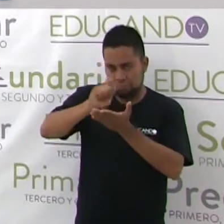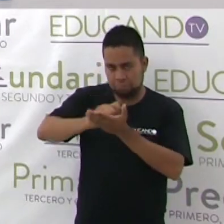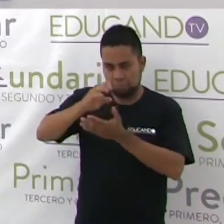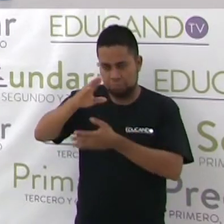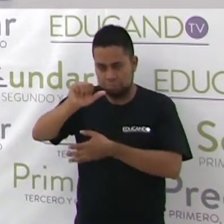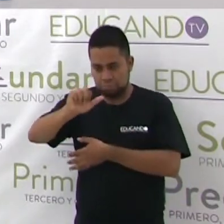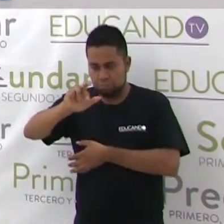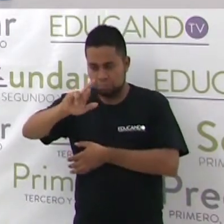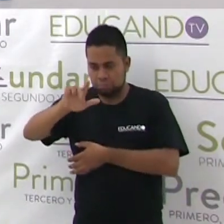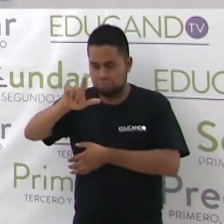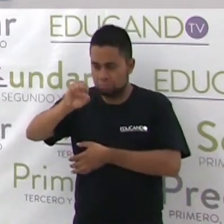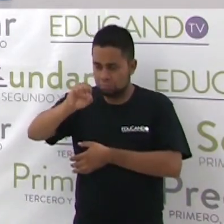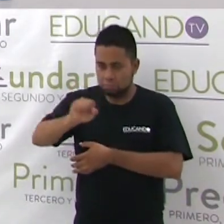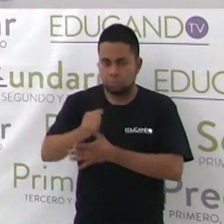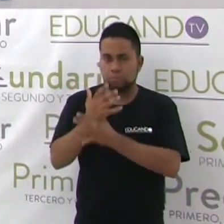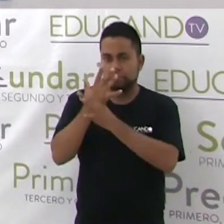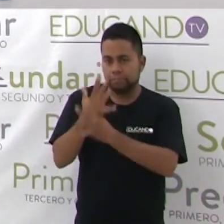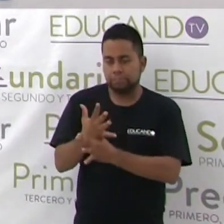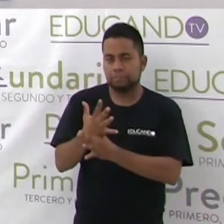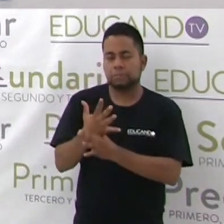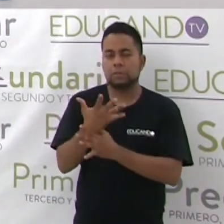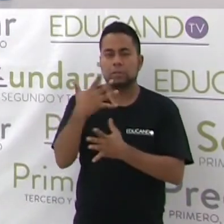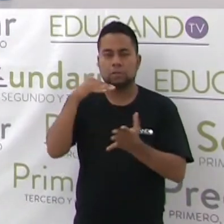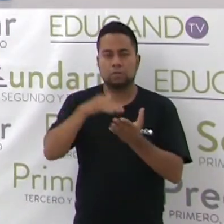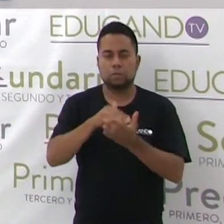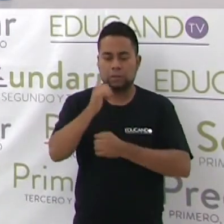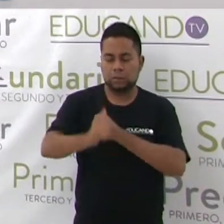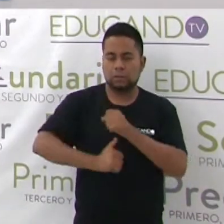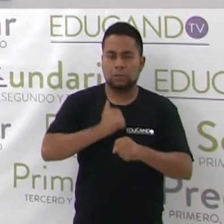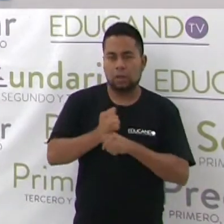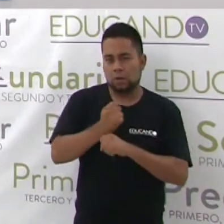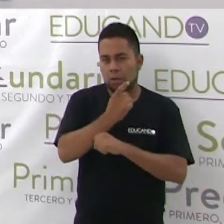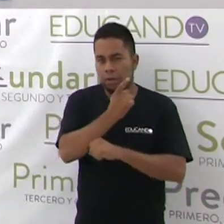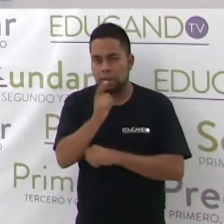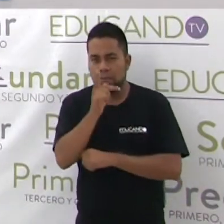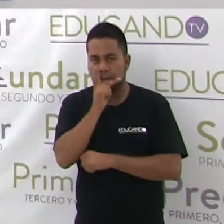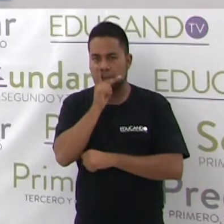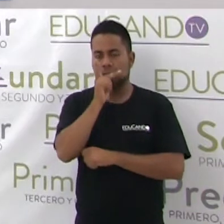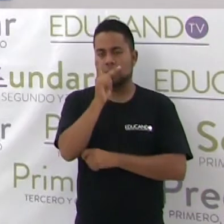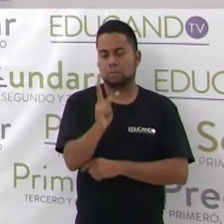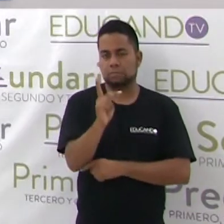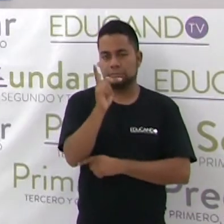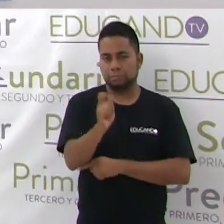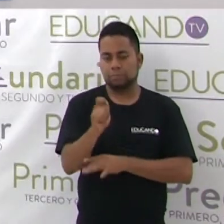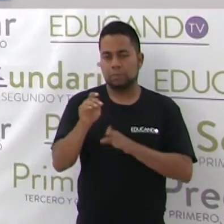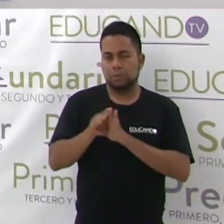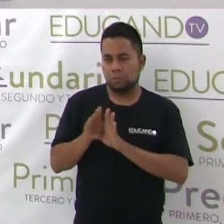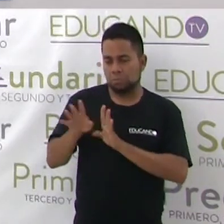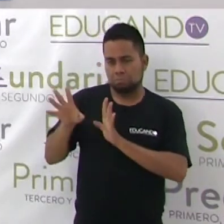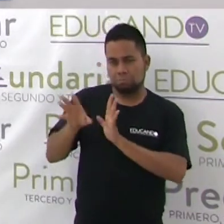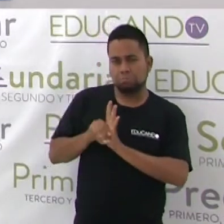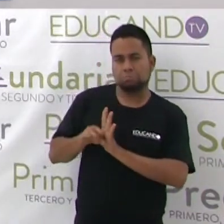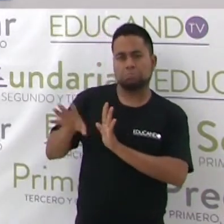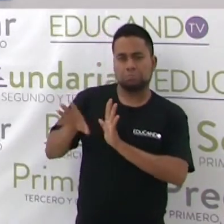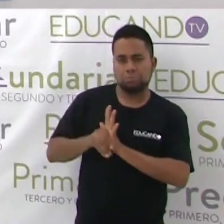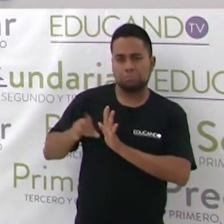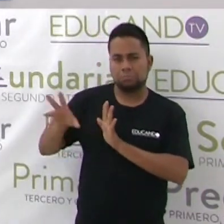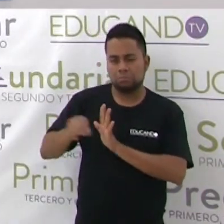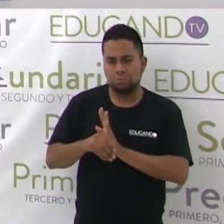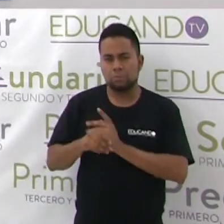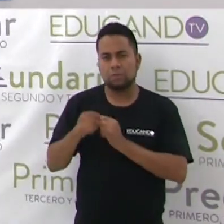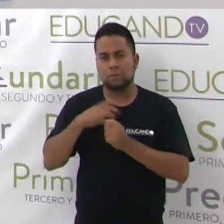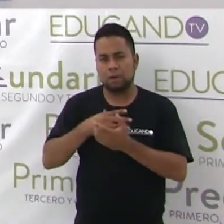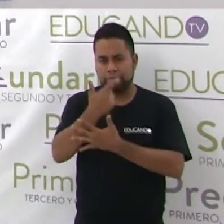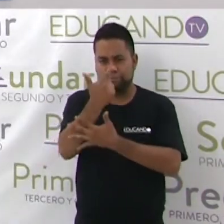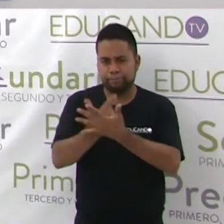sobre 5,000 años de palabras. ¿Sí? Es una recapitulación de un prólogo